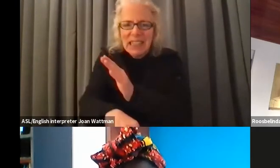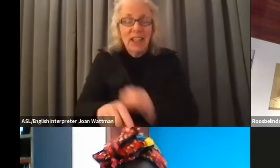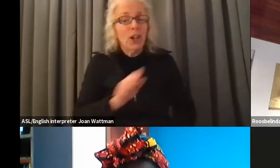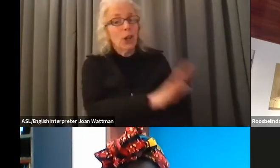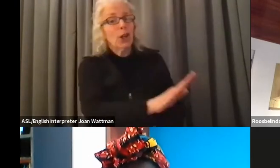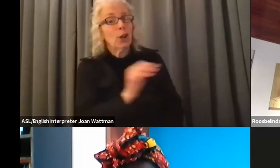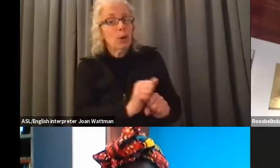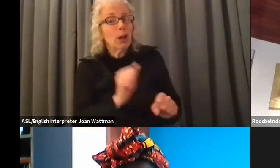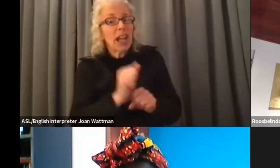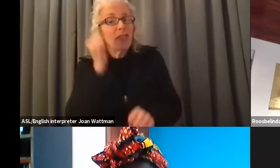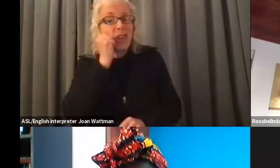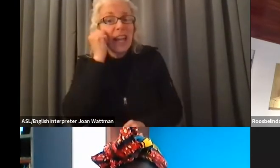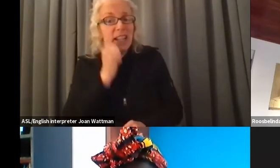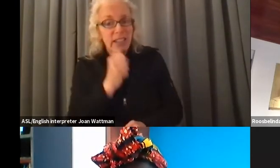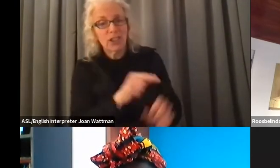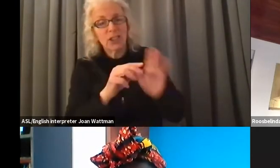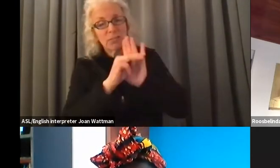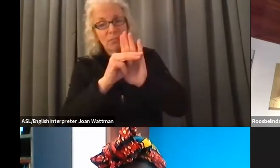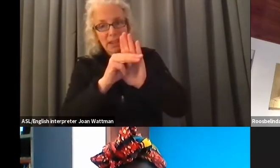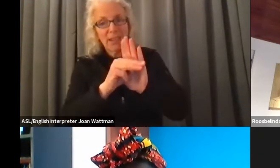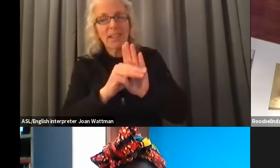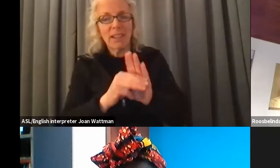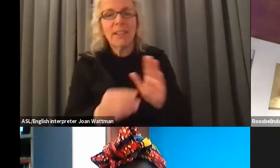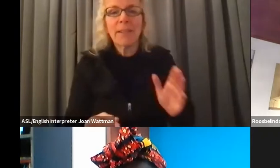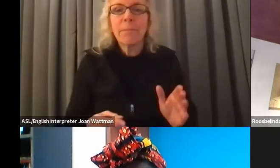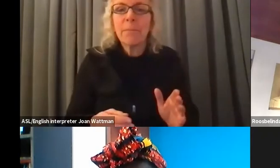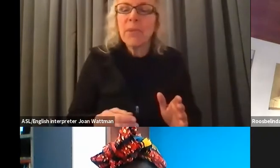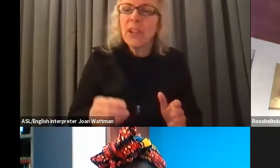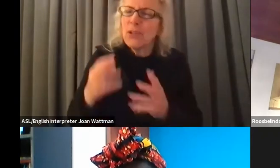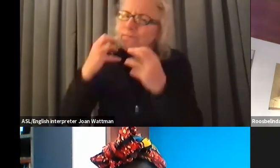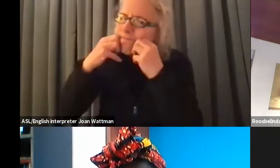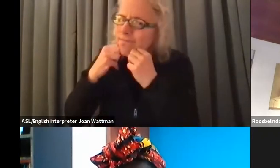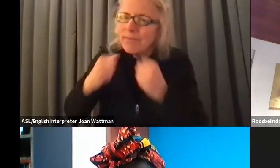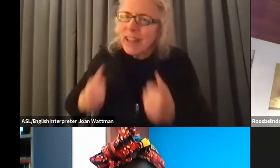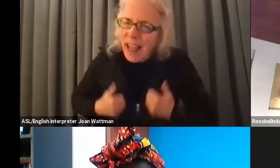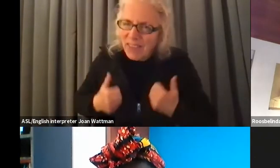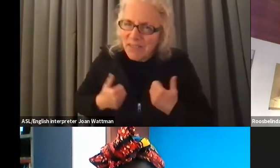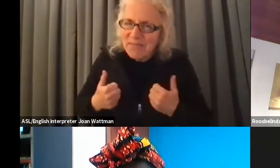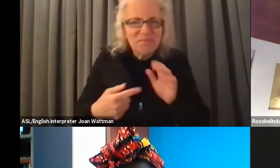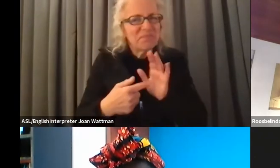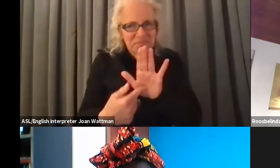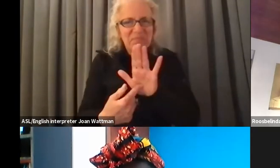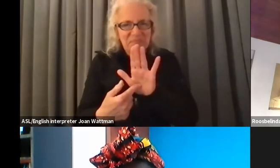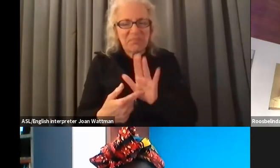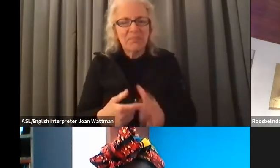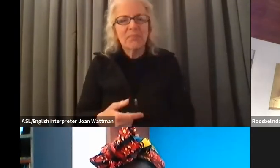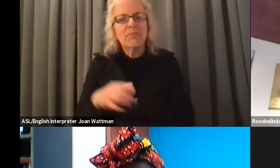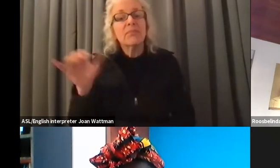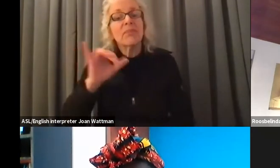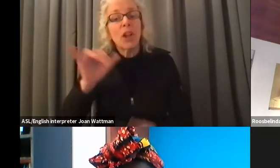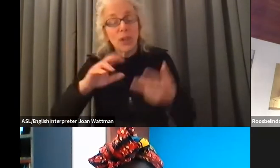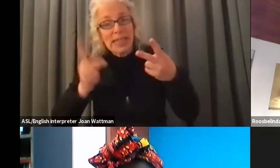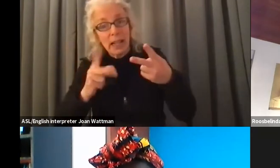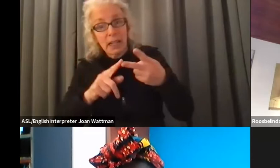vida. En segundo lugar, y aunque es plenamente consciente del papel del Estado en la creación